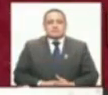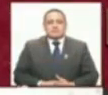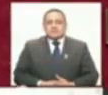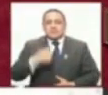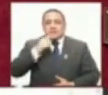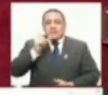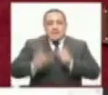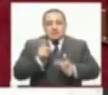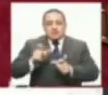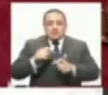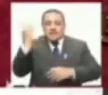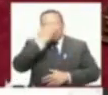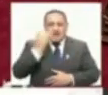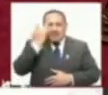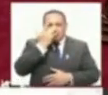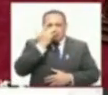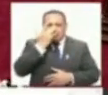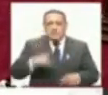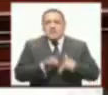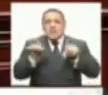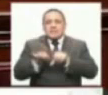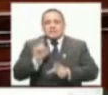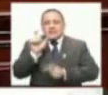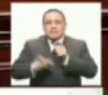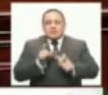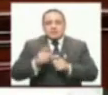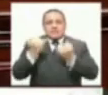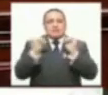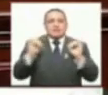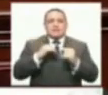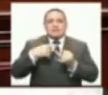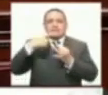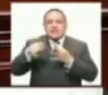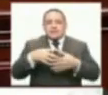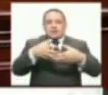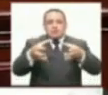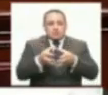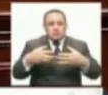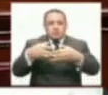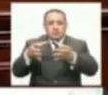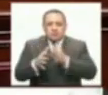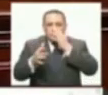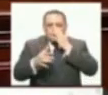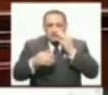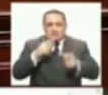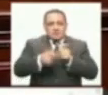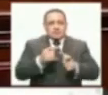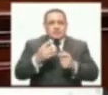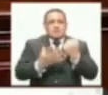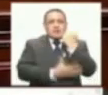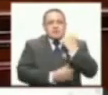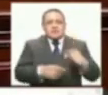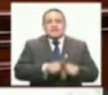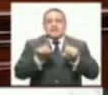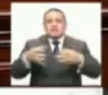del pueblo afroperuano, de candidaturas independientes provenientes de los gremios de organizaciones populares y de